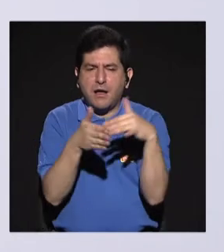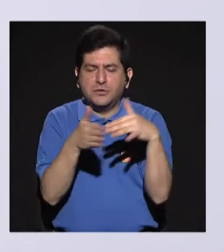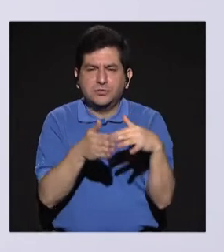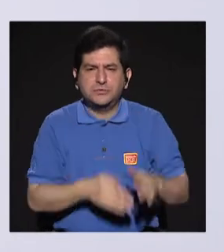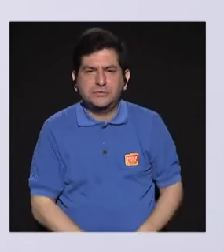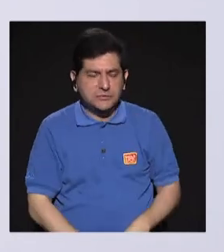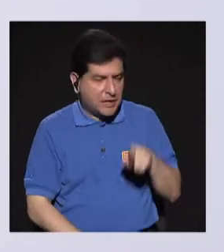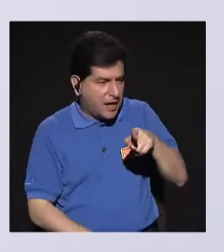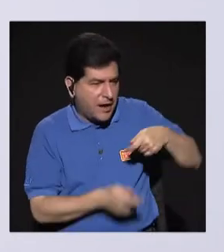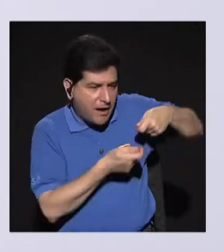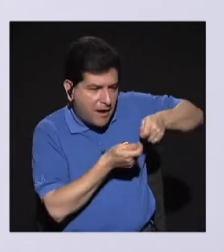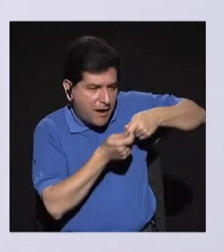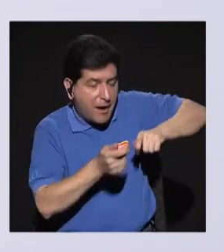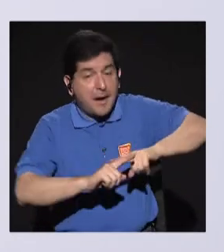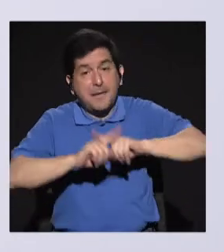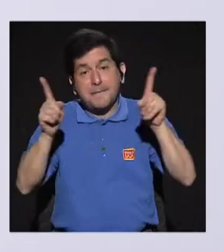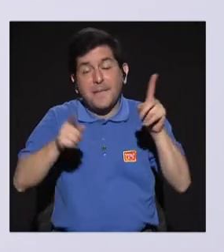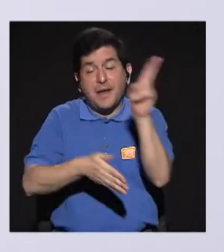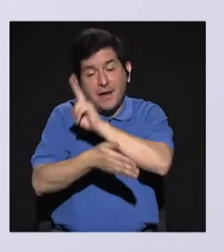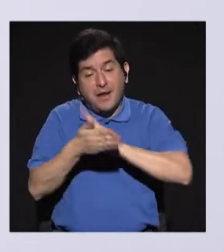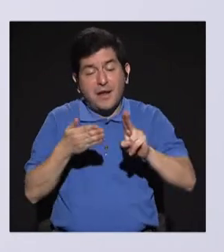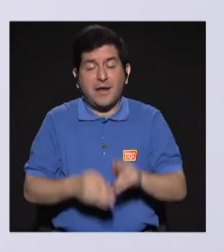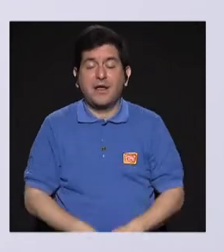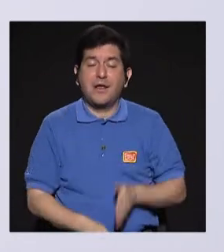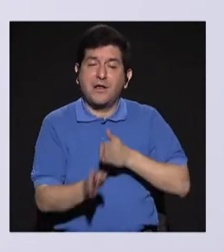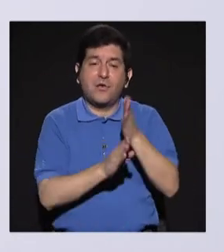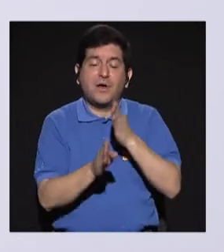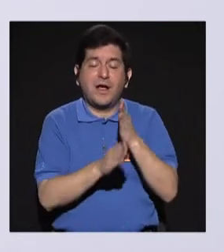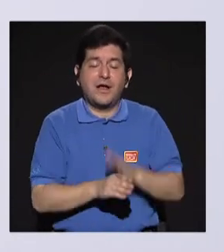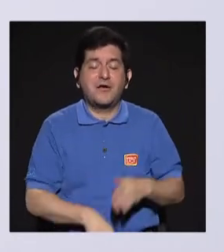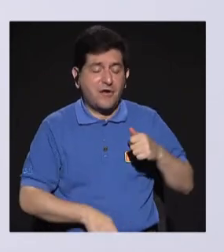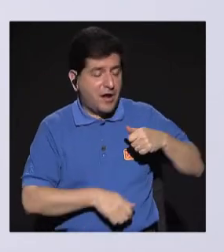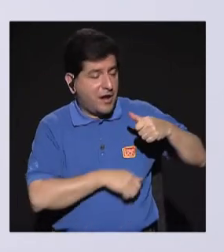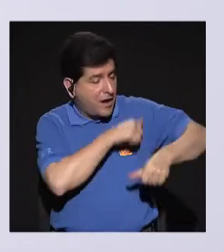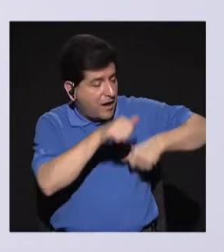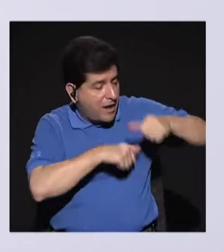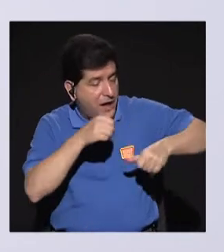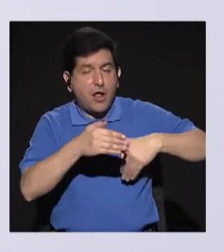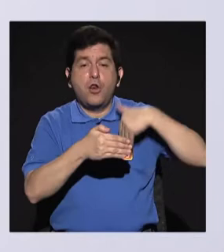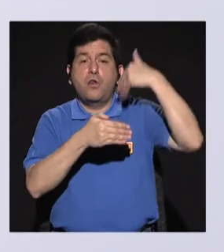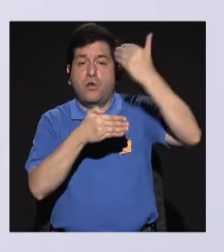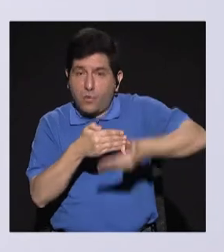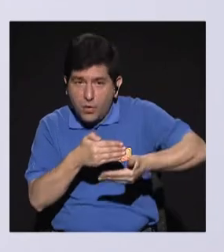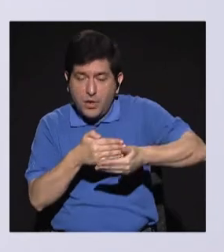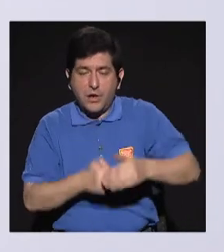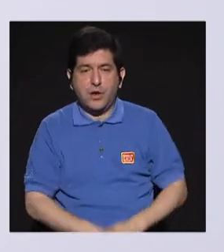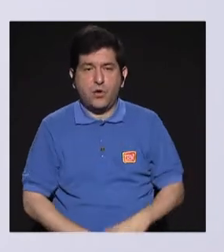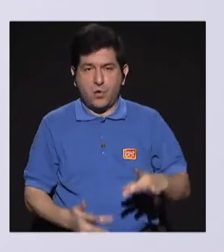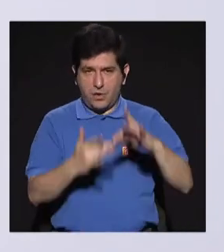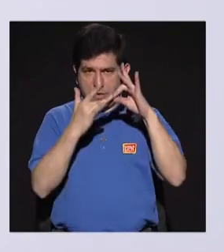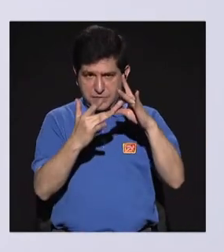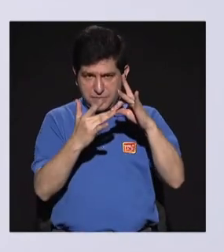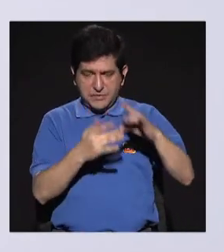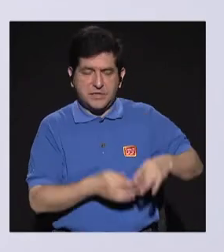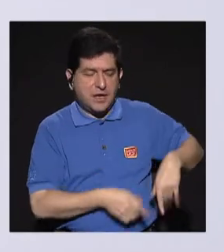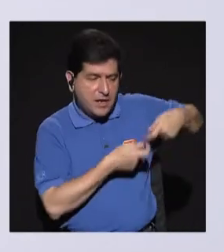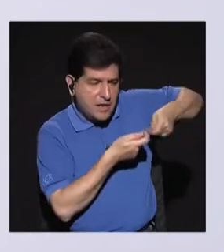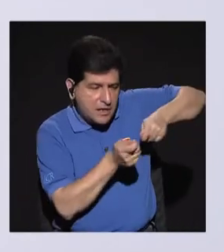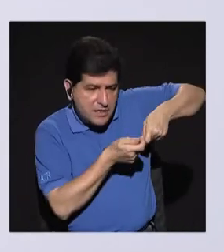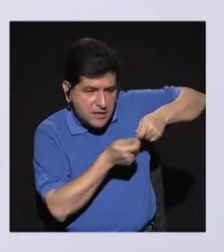la posibilidad de estudiar arqueología sin embargo bueno la universidad ofrece la carrera de antropología y luego la posibilidad de